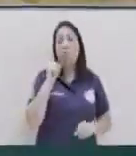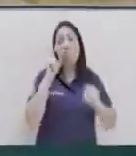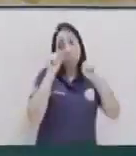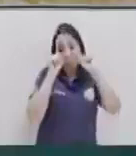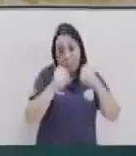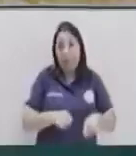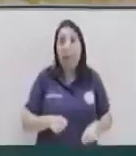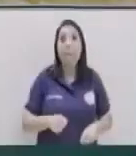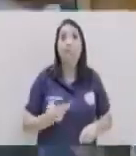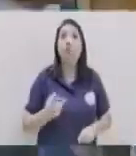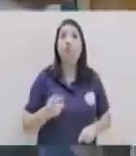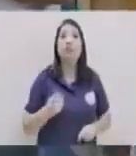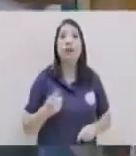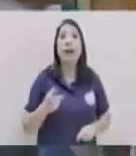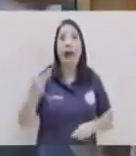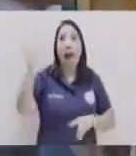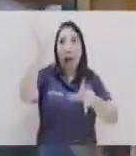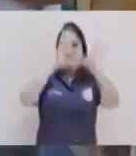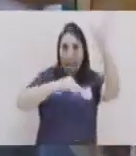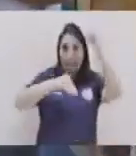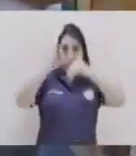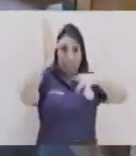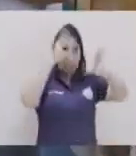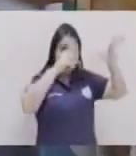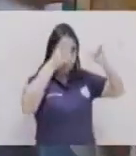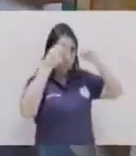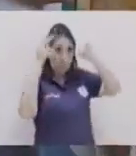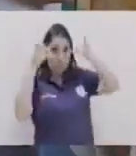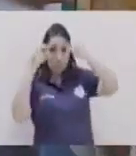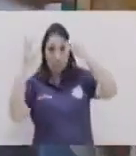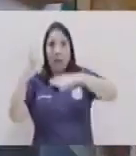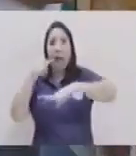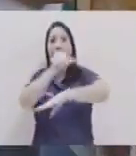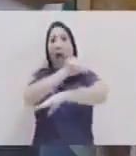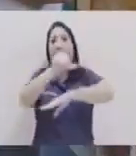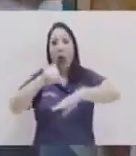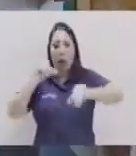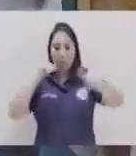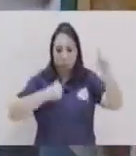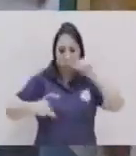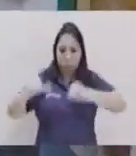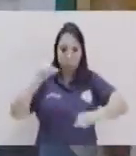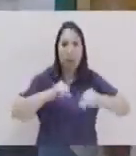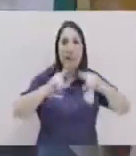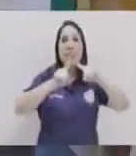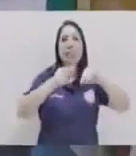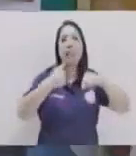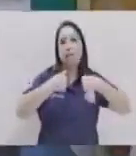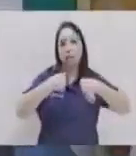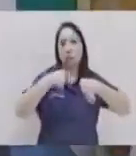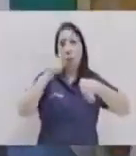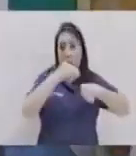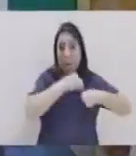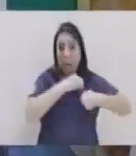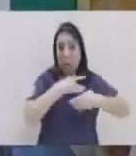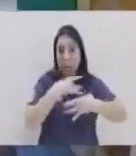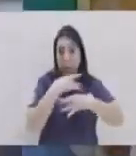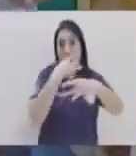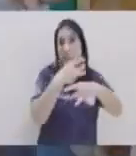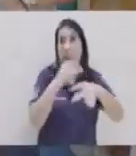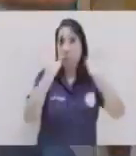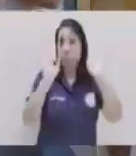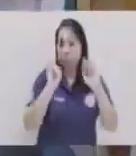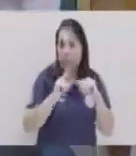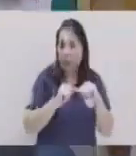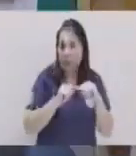depende de nosotros el seguirlo desarrollando, el seguirlo motivando y alcanzar el éxito. Bueno, definitivamente vamos a probar qué habilidades voy a